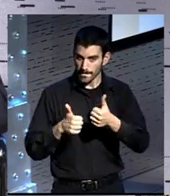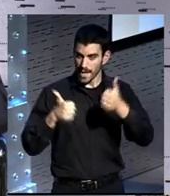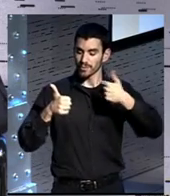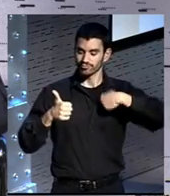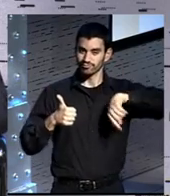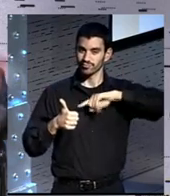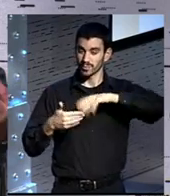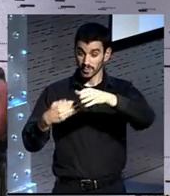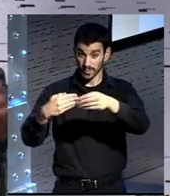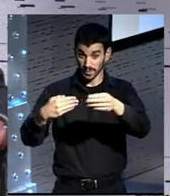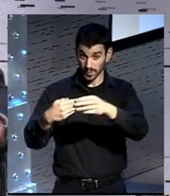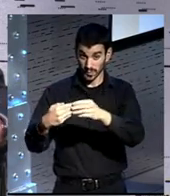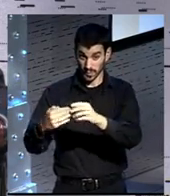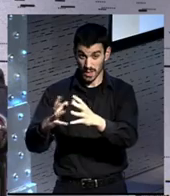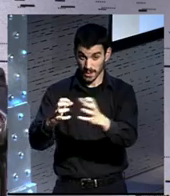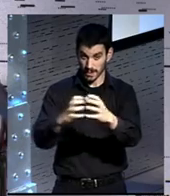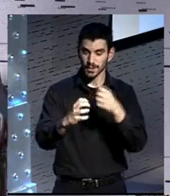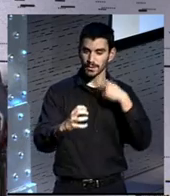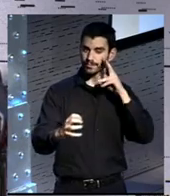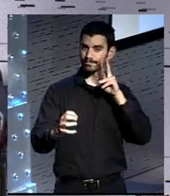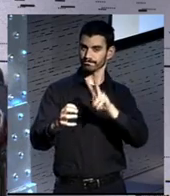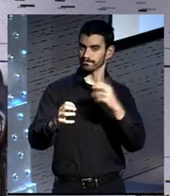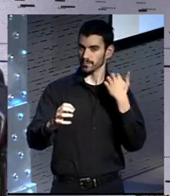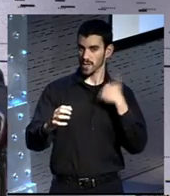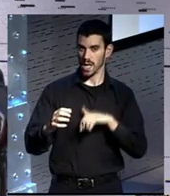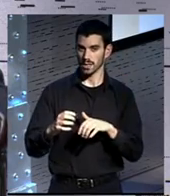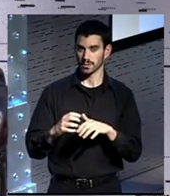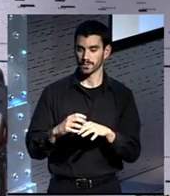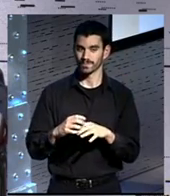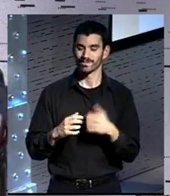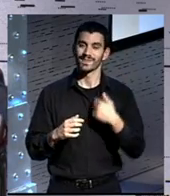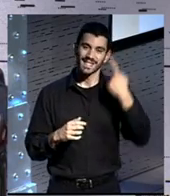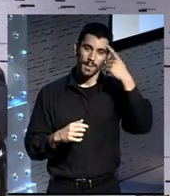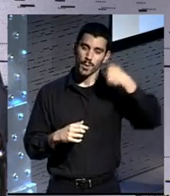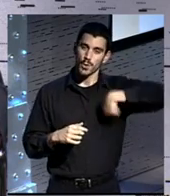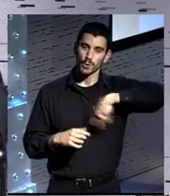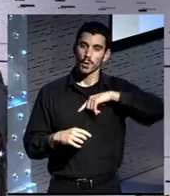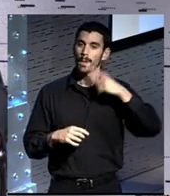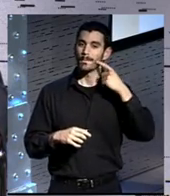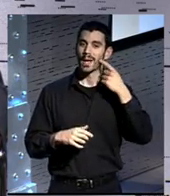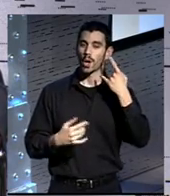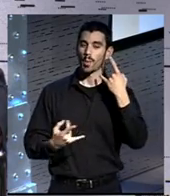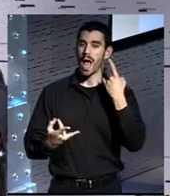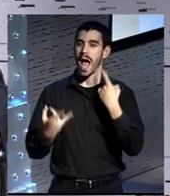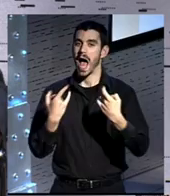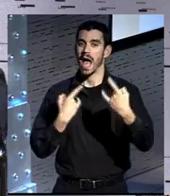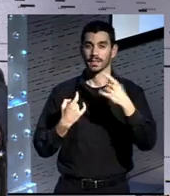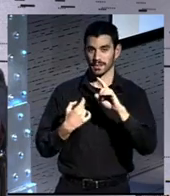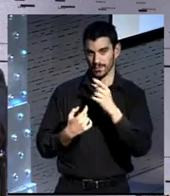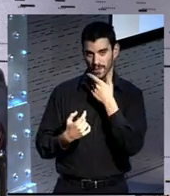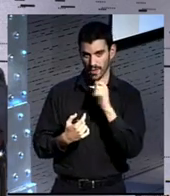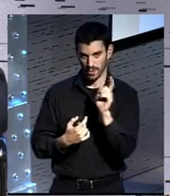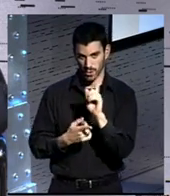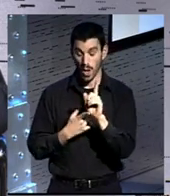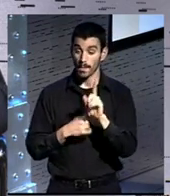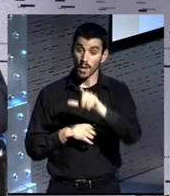incluso de una entidad financiera, a pesar de al principio del todo decía que no somos sexys, tampoco nos vamos a engañar, pero sí que hay unas expectativas importantes por